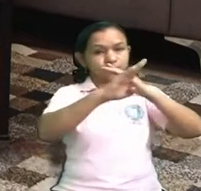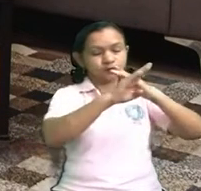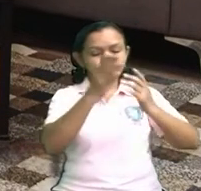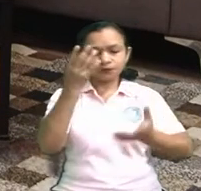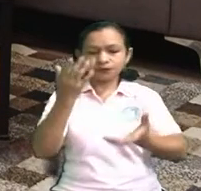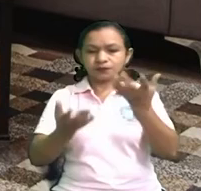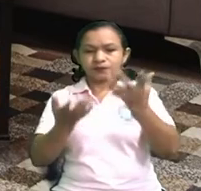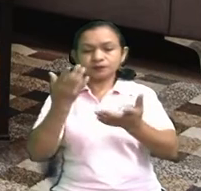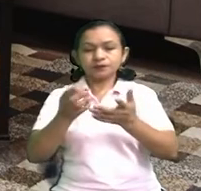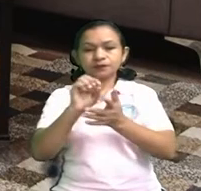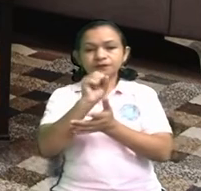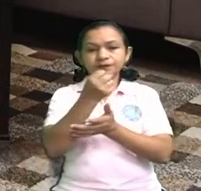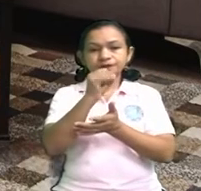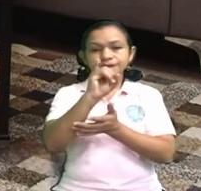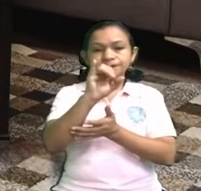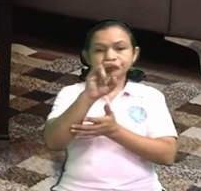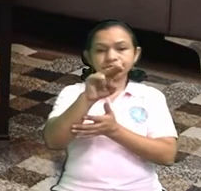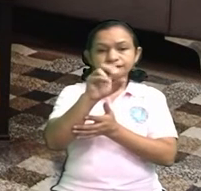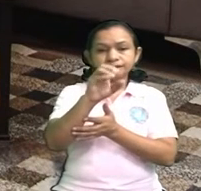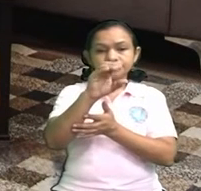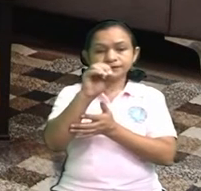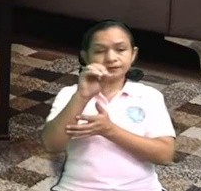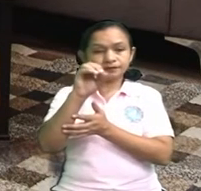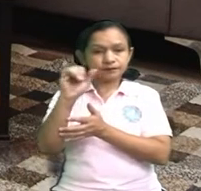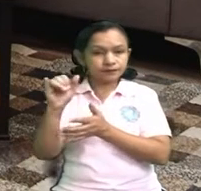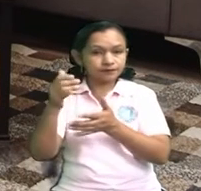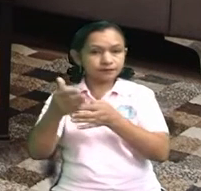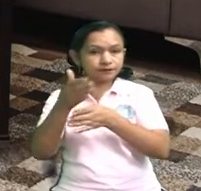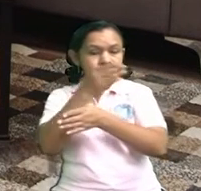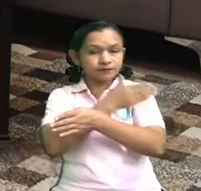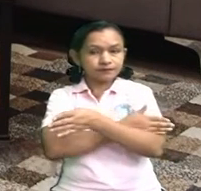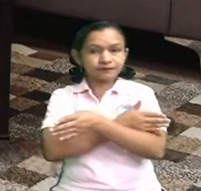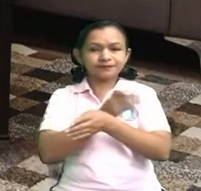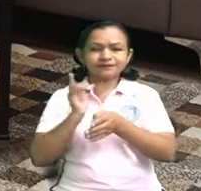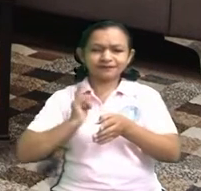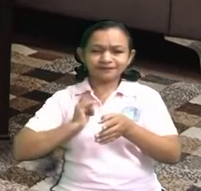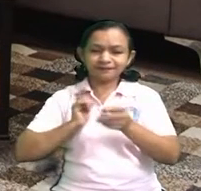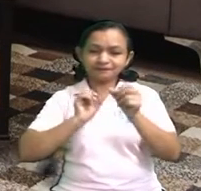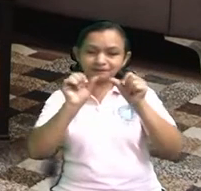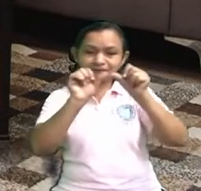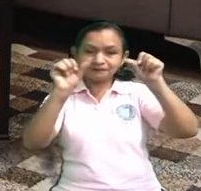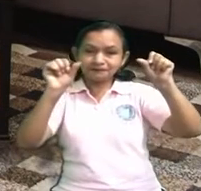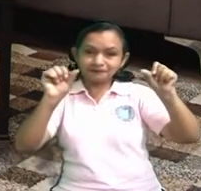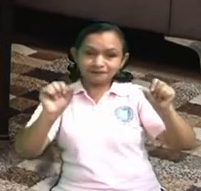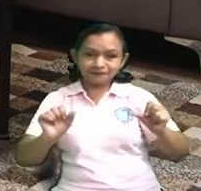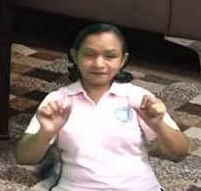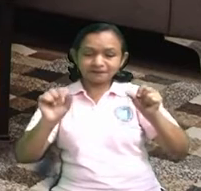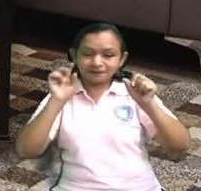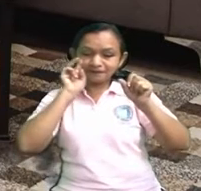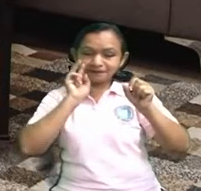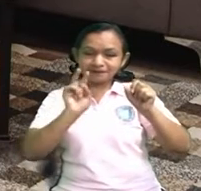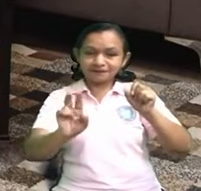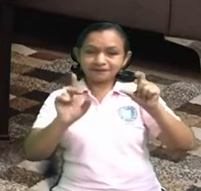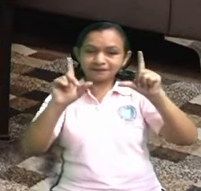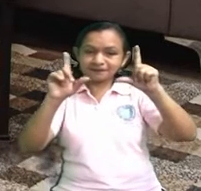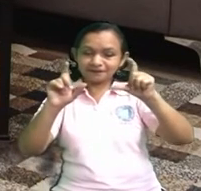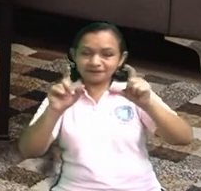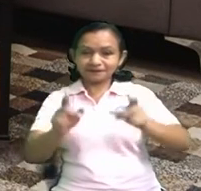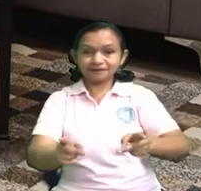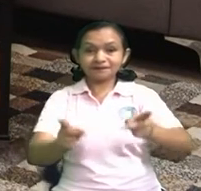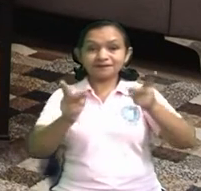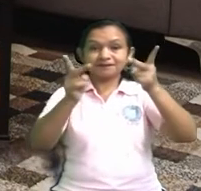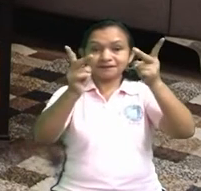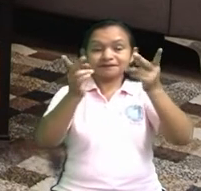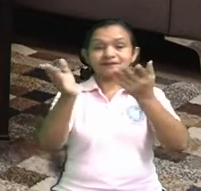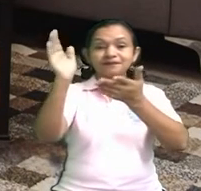SINACOI, conocido. Inclusive tenemos una mascotita que distingue al SINACOI, le dimos vida,